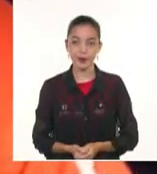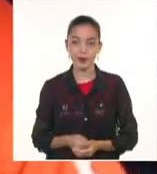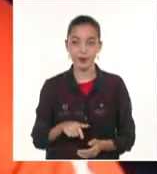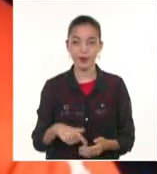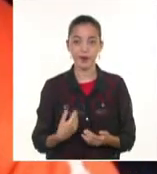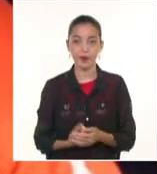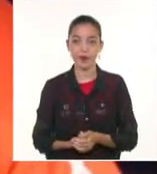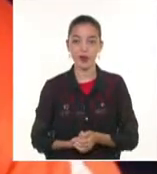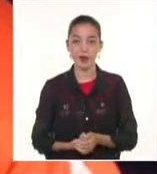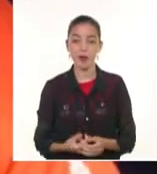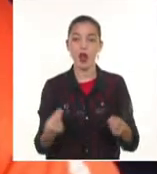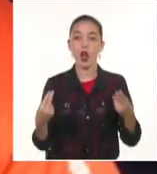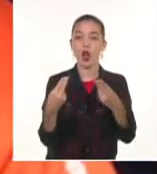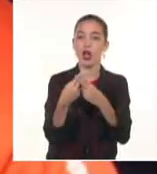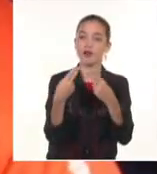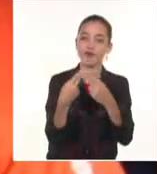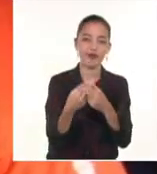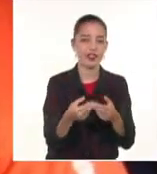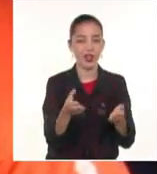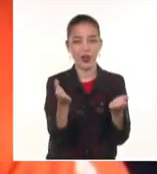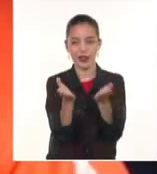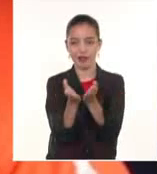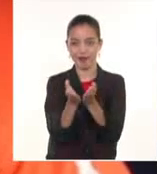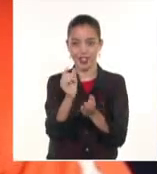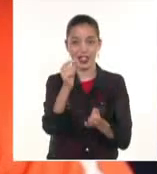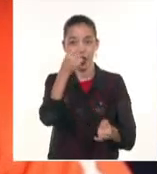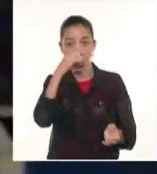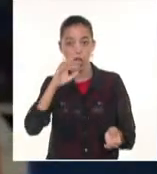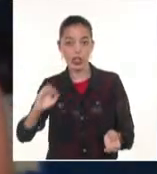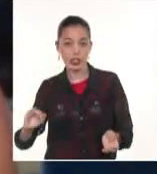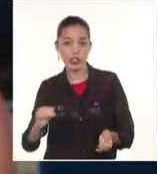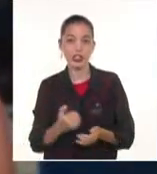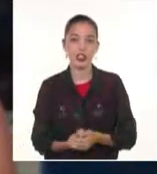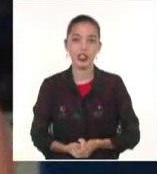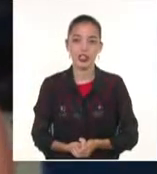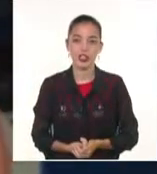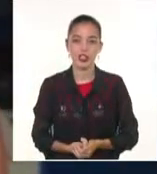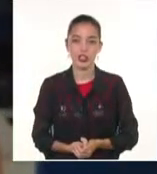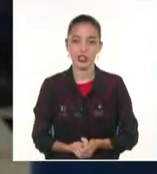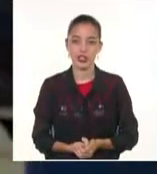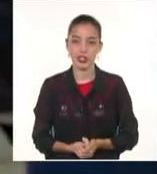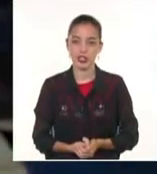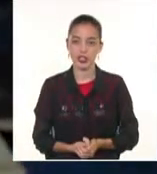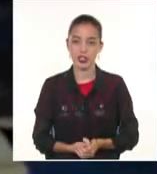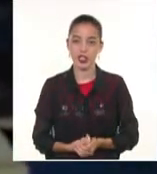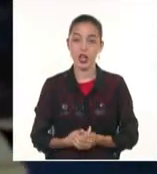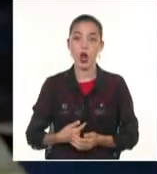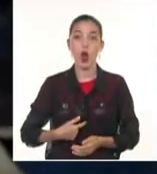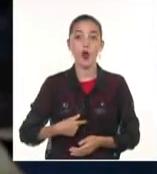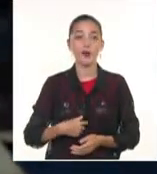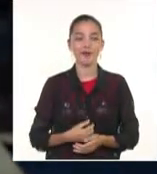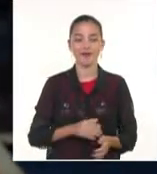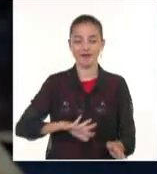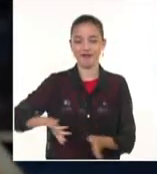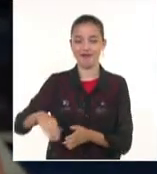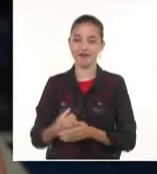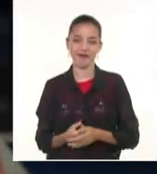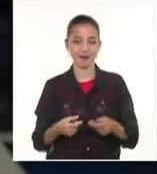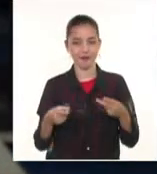por supuesto mantener un resultado positivo de estar entre los 3 primeros jugadores. Vi 4 medallas, una de plata en la barra, una de bronce en